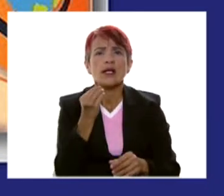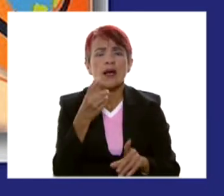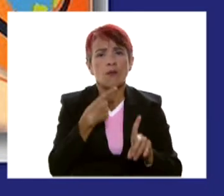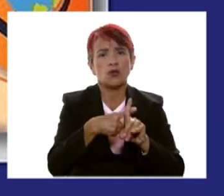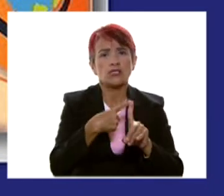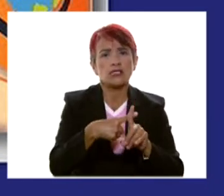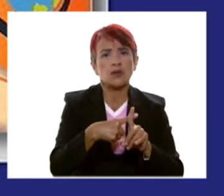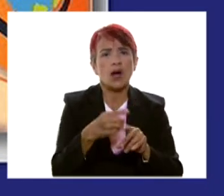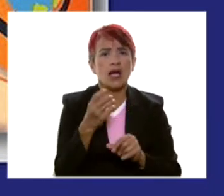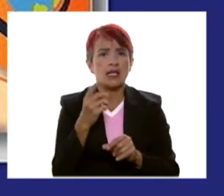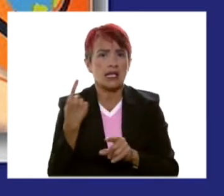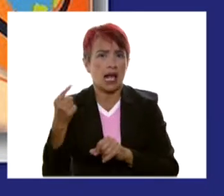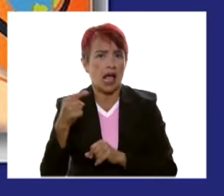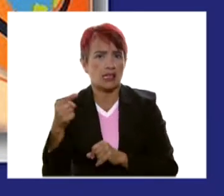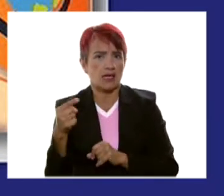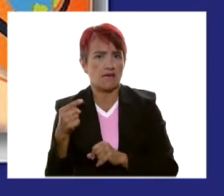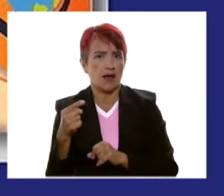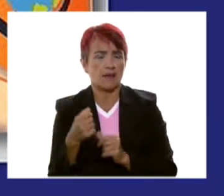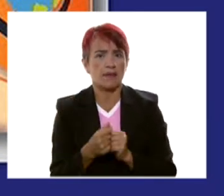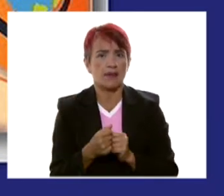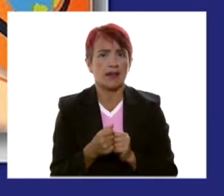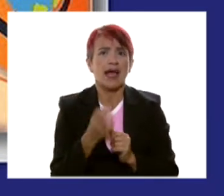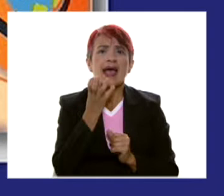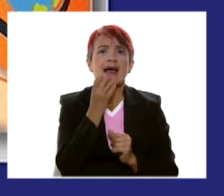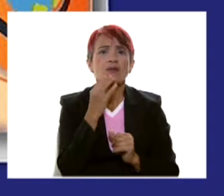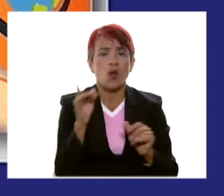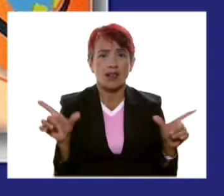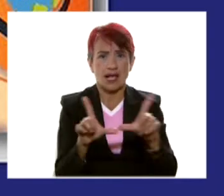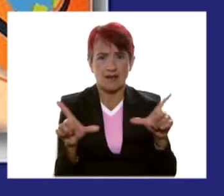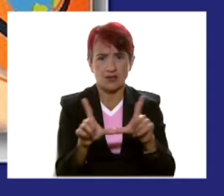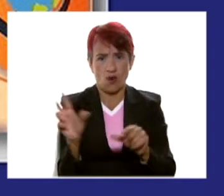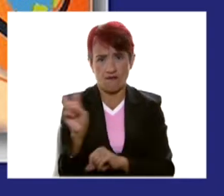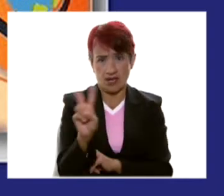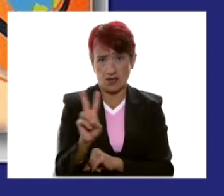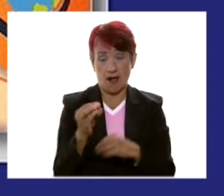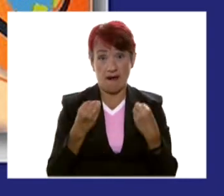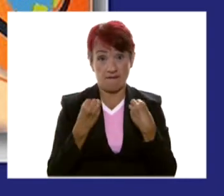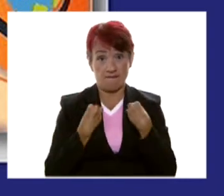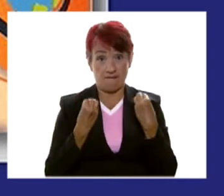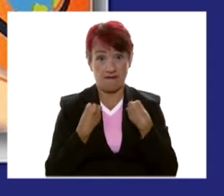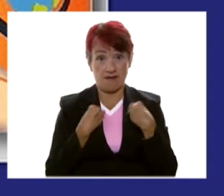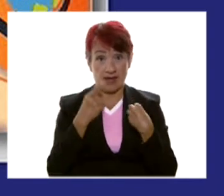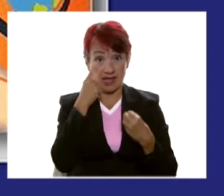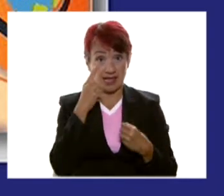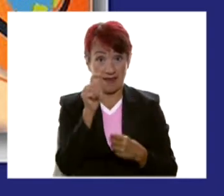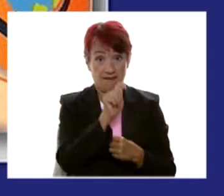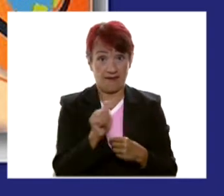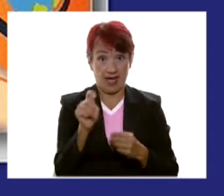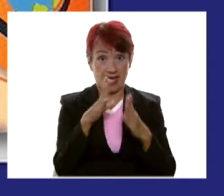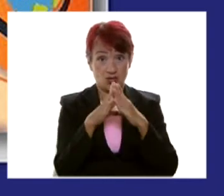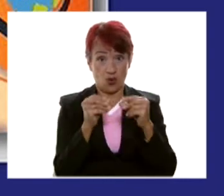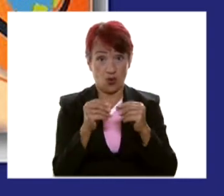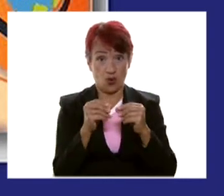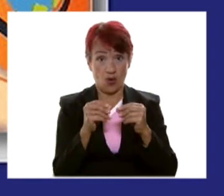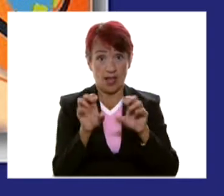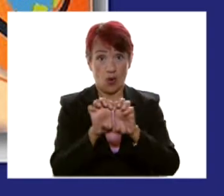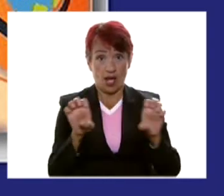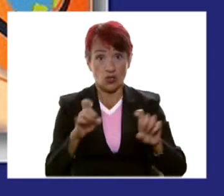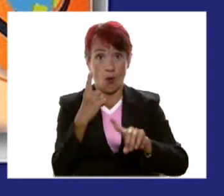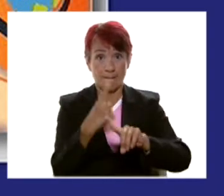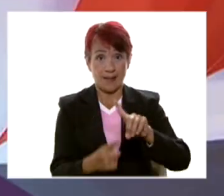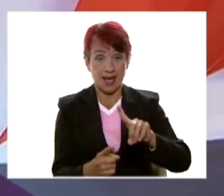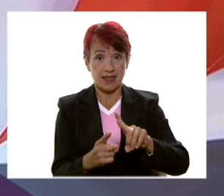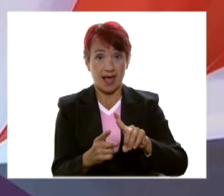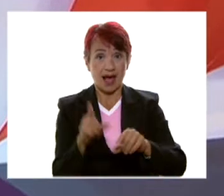o negativa. ¿Qué más ejemplo la televisión venezolana y por supuesto Vive TV, que nosotros los docentes de educación media llegar hasta sus hogares